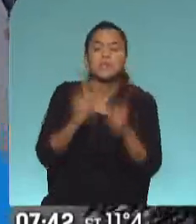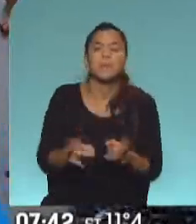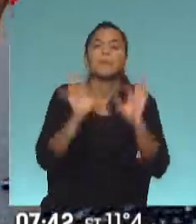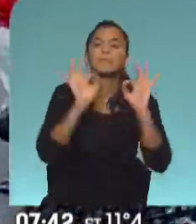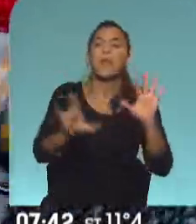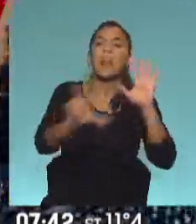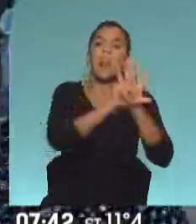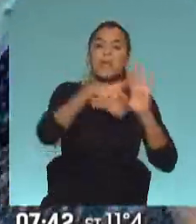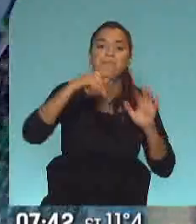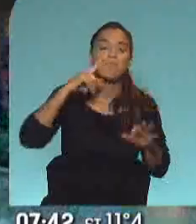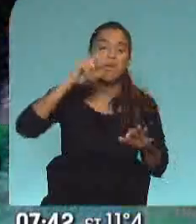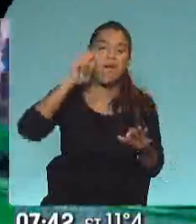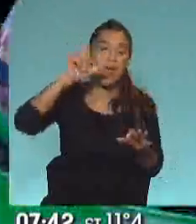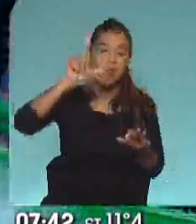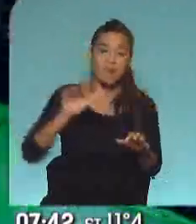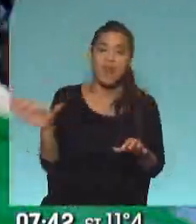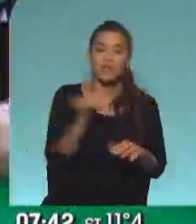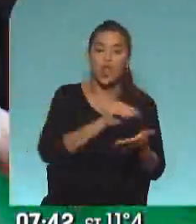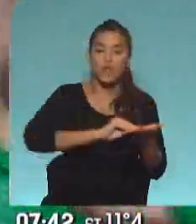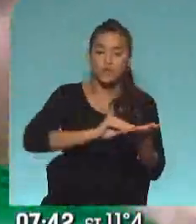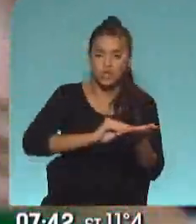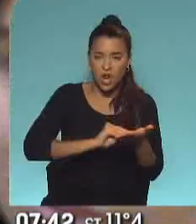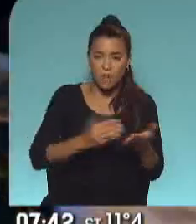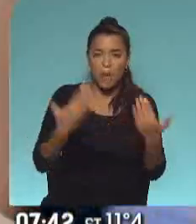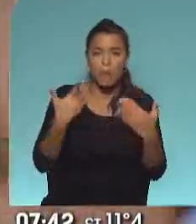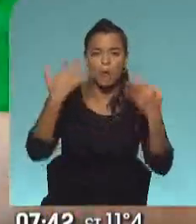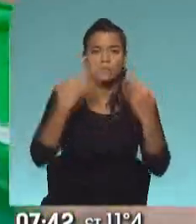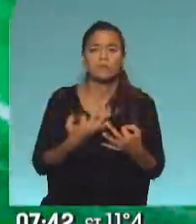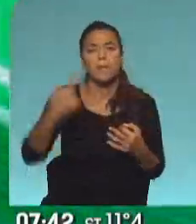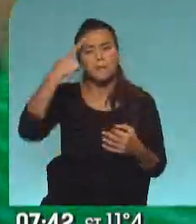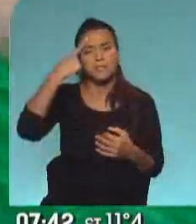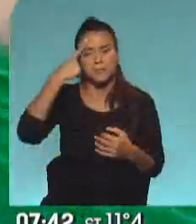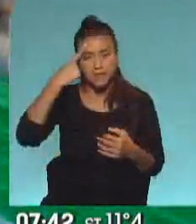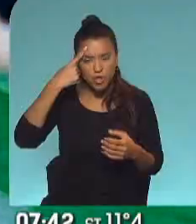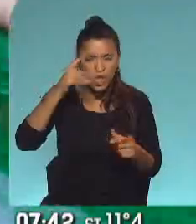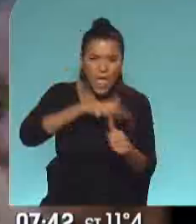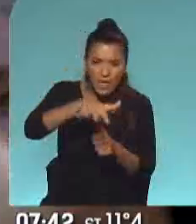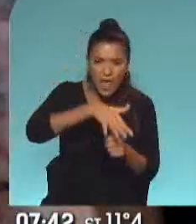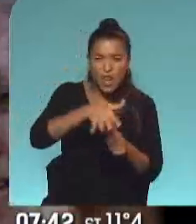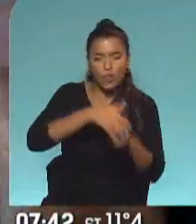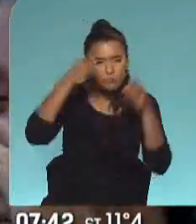de Ley Micaela para todos los funcionarios del Estado, para que puedan contar con perspectiva de género a la hora que